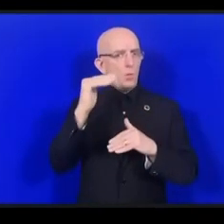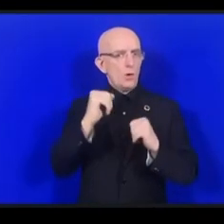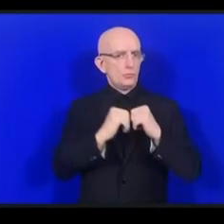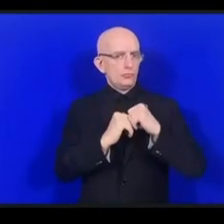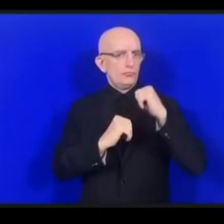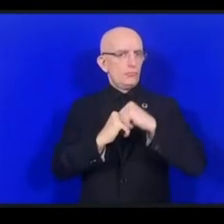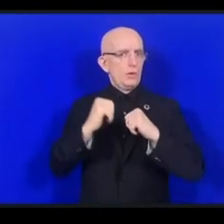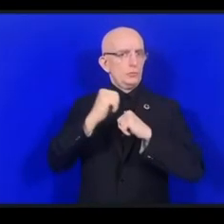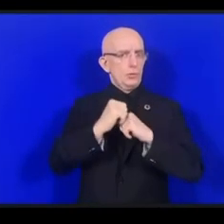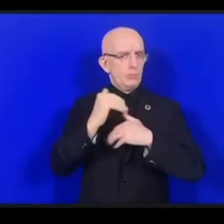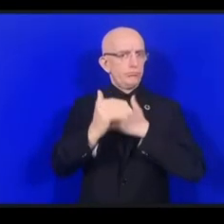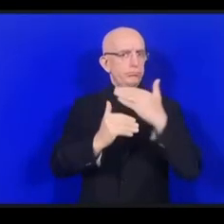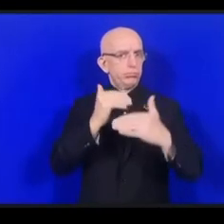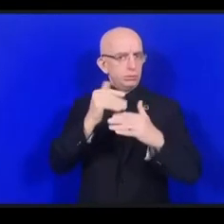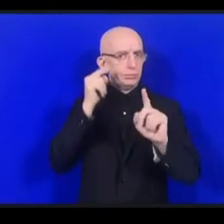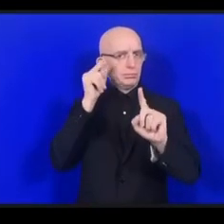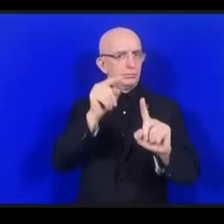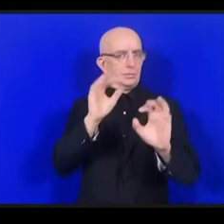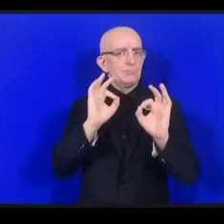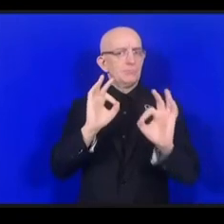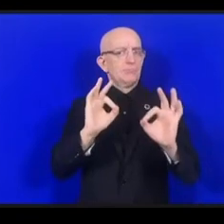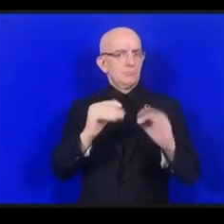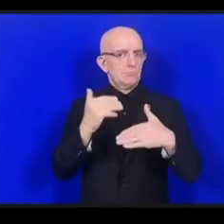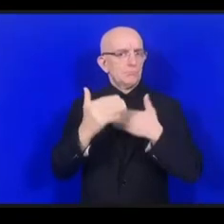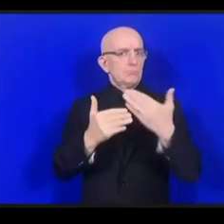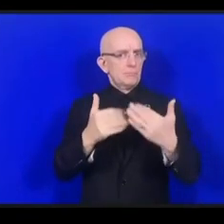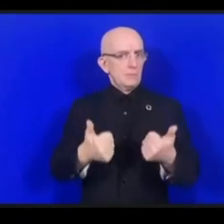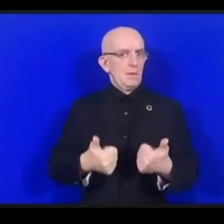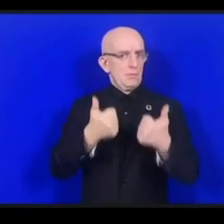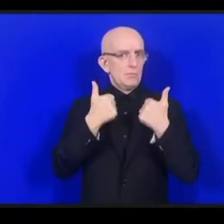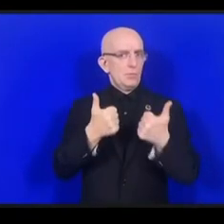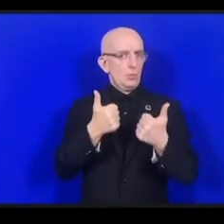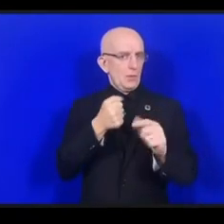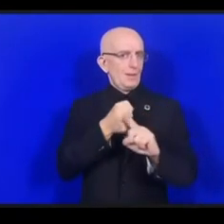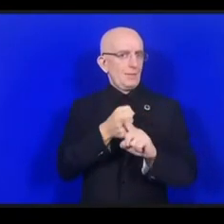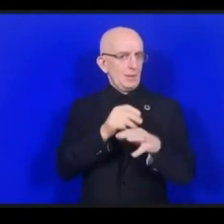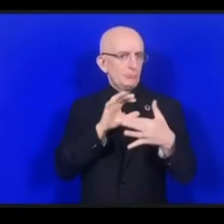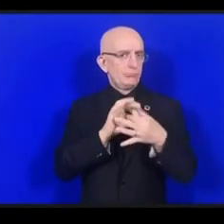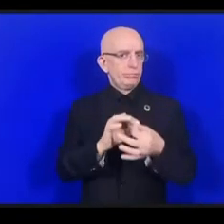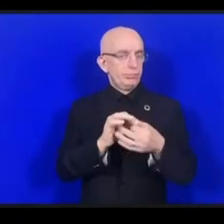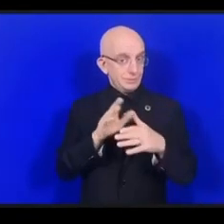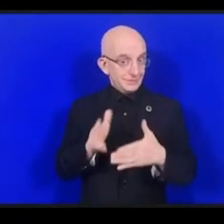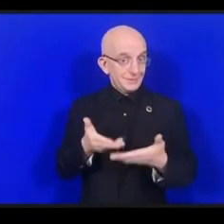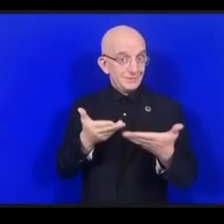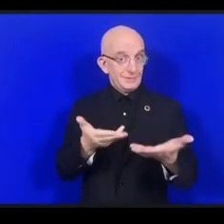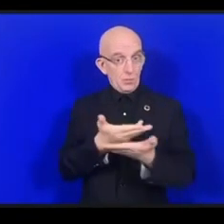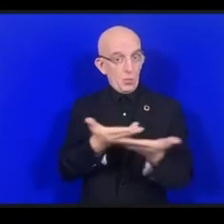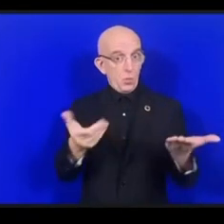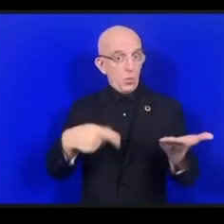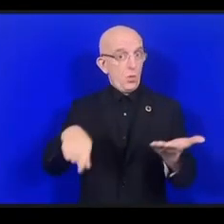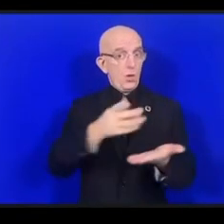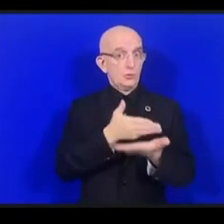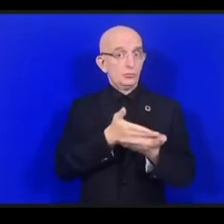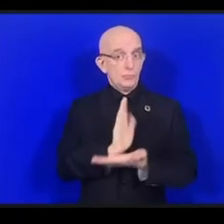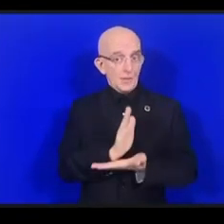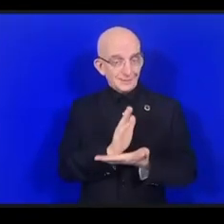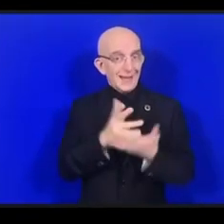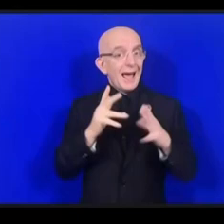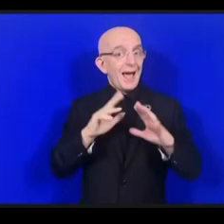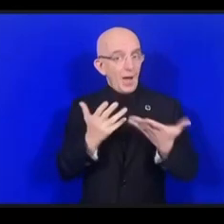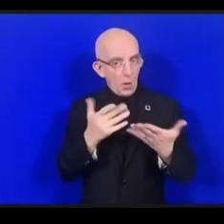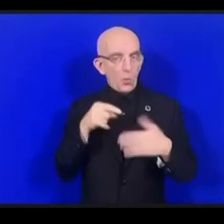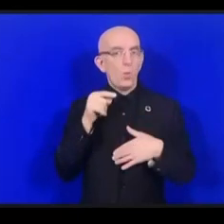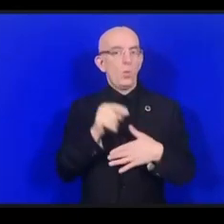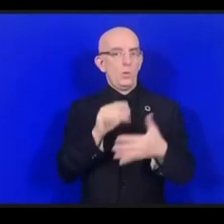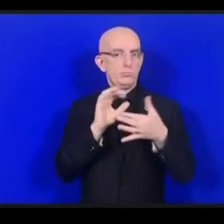de entrega de los Derechos el la libertad de acceso al mundo de la información